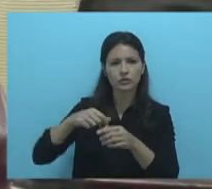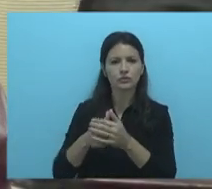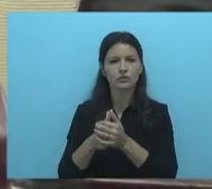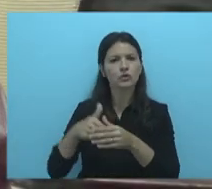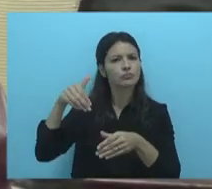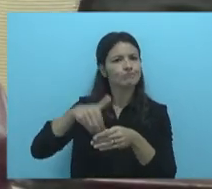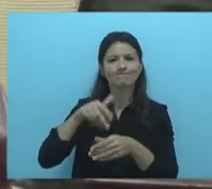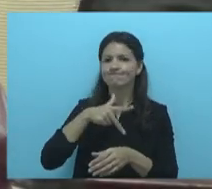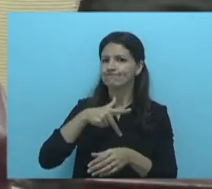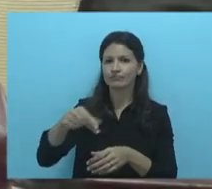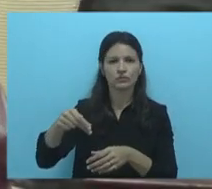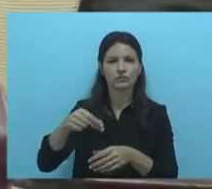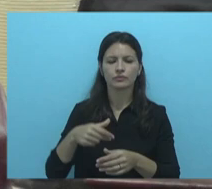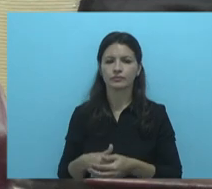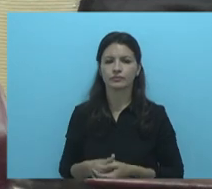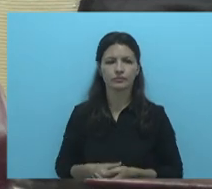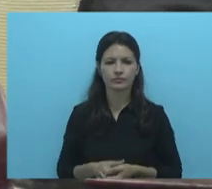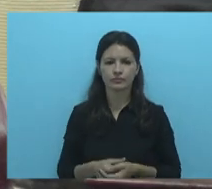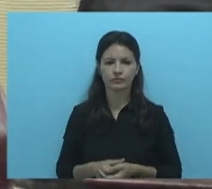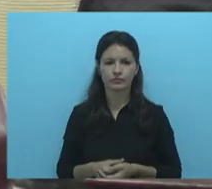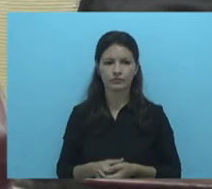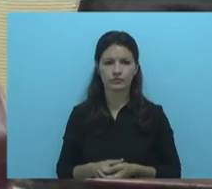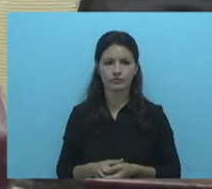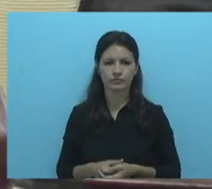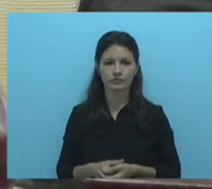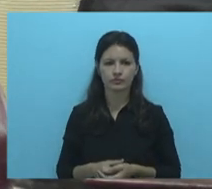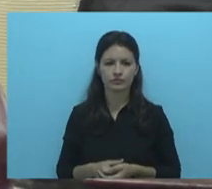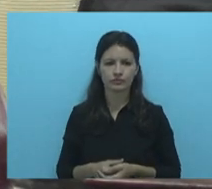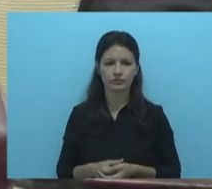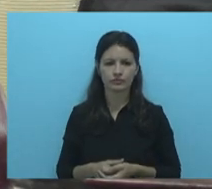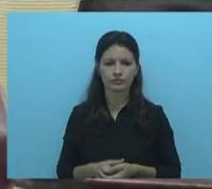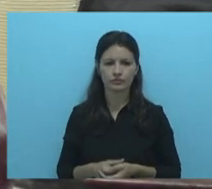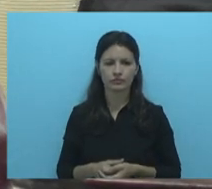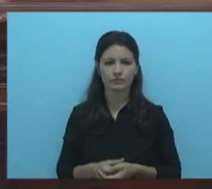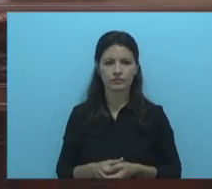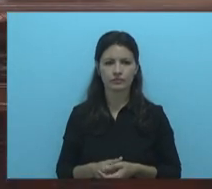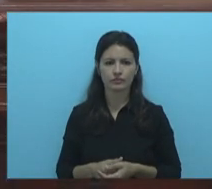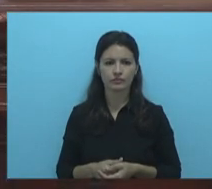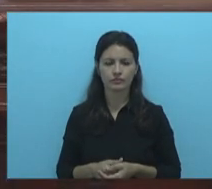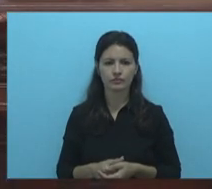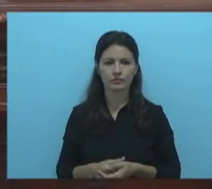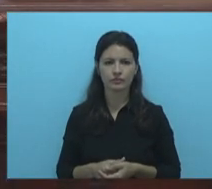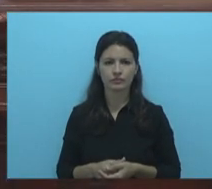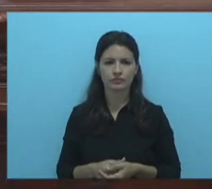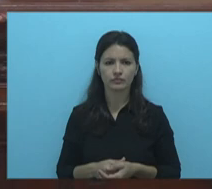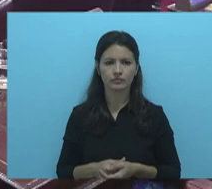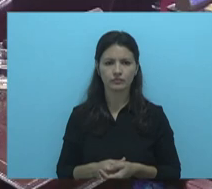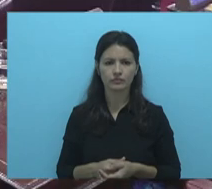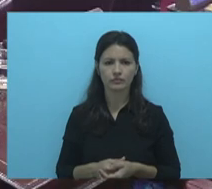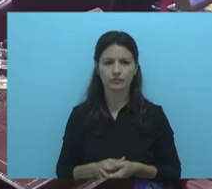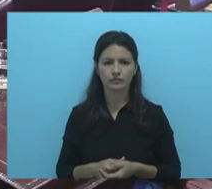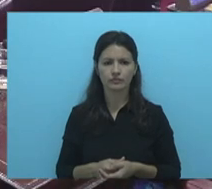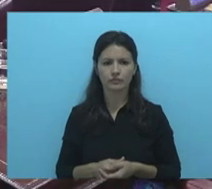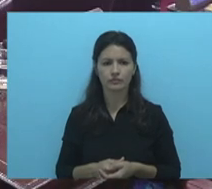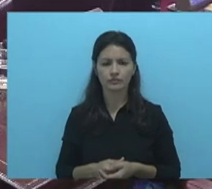de no acompañar esta declaración. Gracias, diputado. Diputada Amalia Granata tiene la